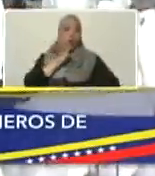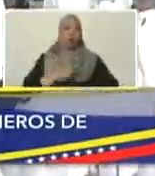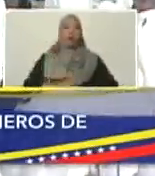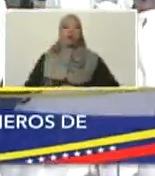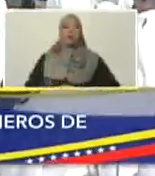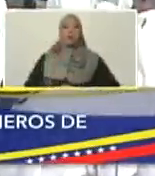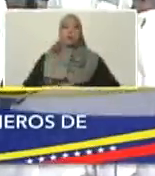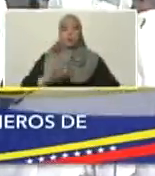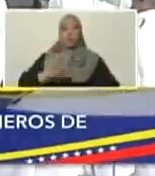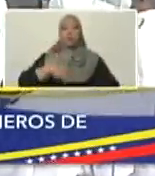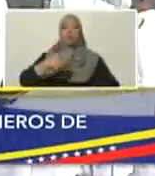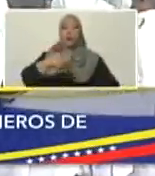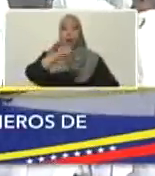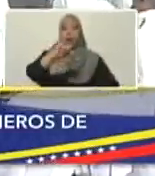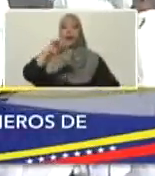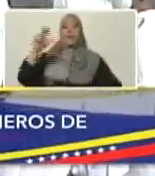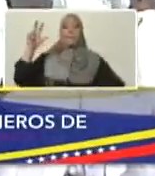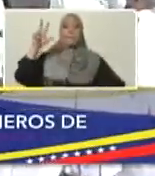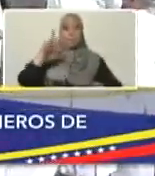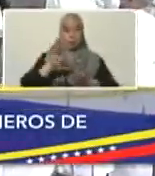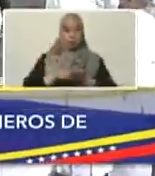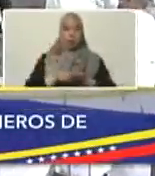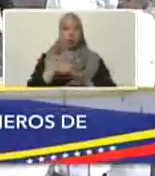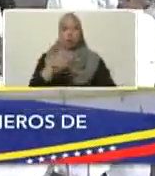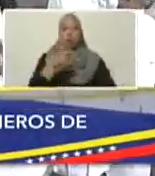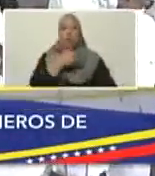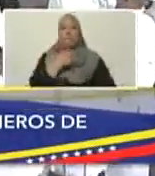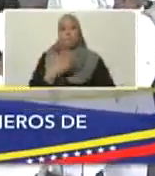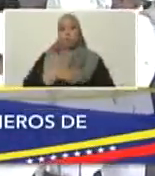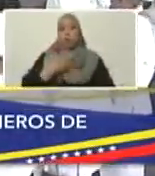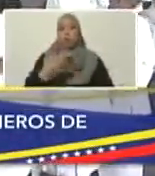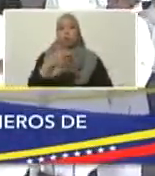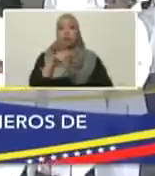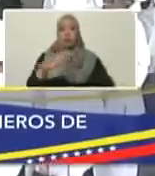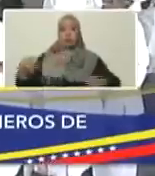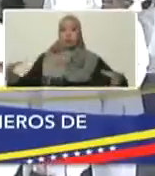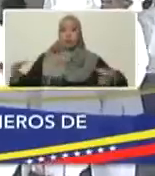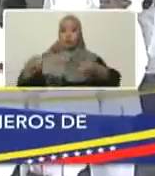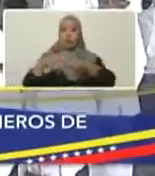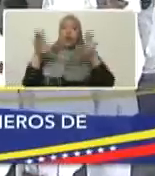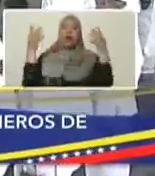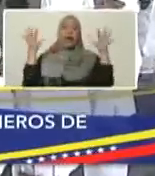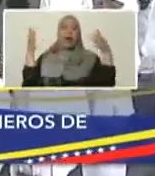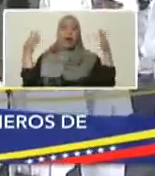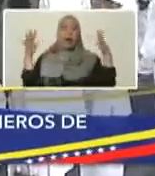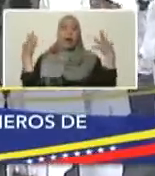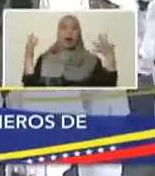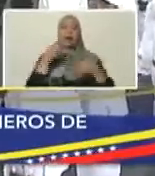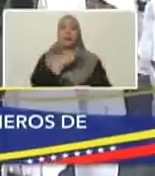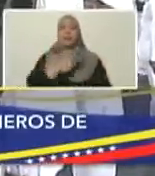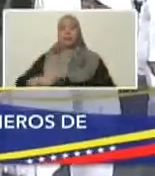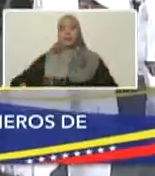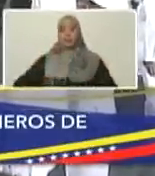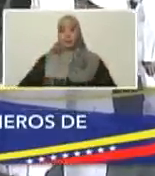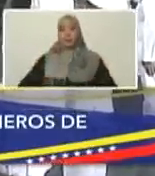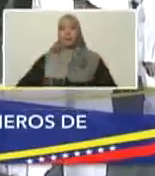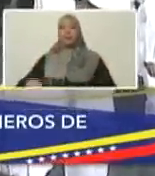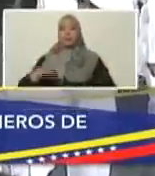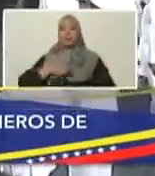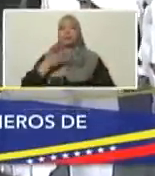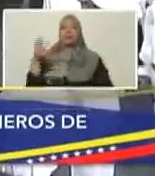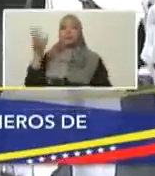autorizo el ascenso a vicealmirante de nuestra gloriosa Armada Bolivariana. Autorizado.